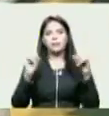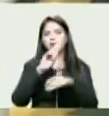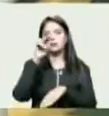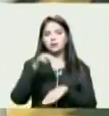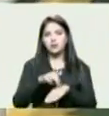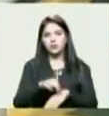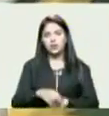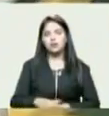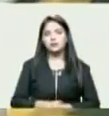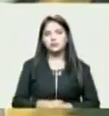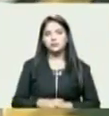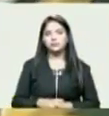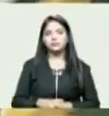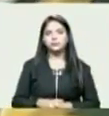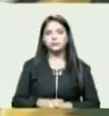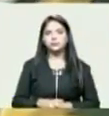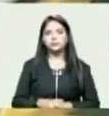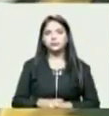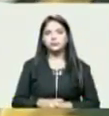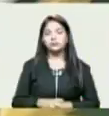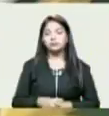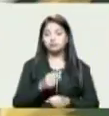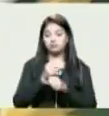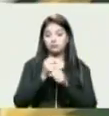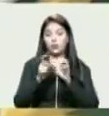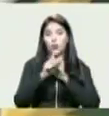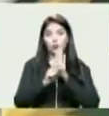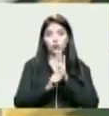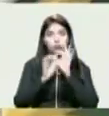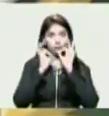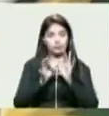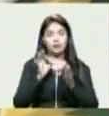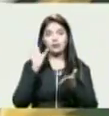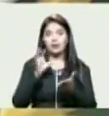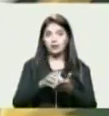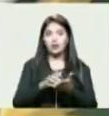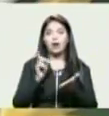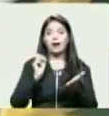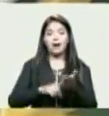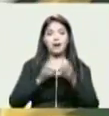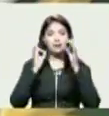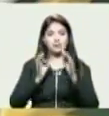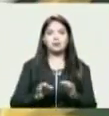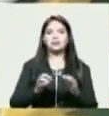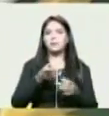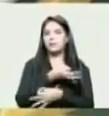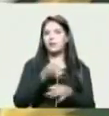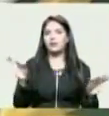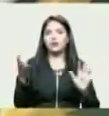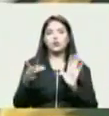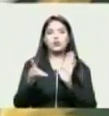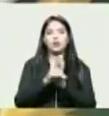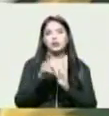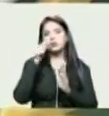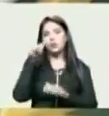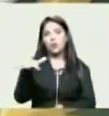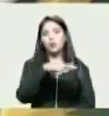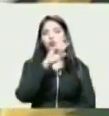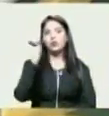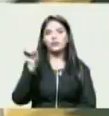nacional, el funcionamiento constitucional del Estado y la garantía efectiva de los derechos del pueblo